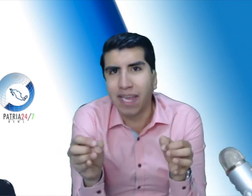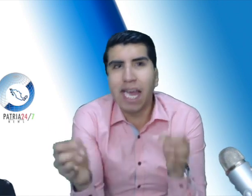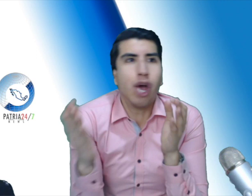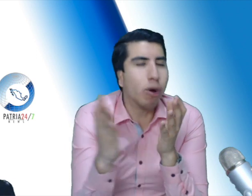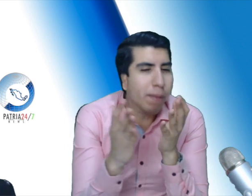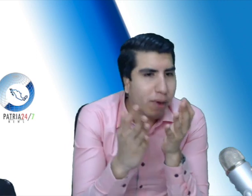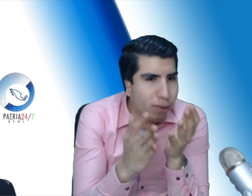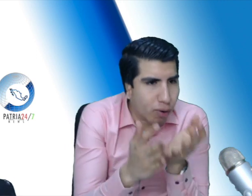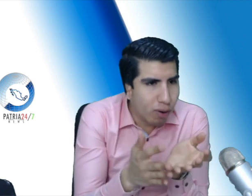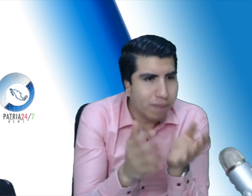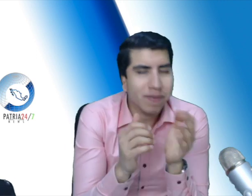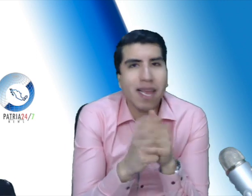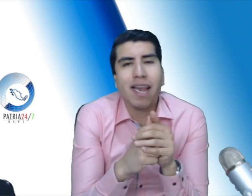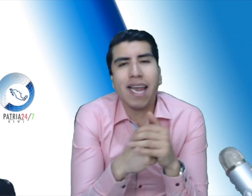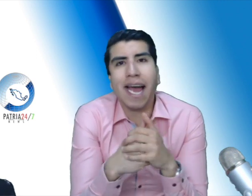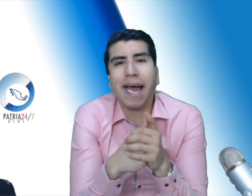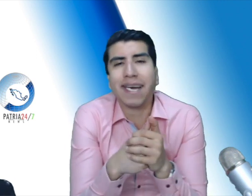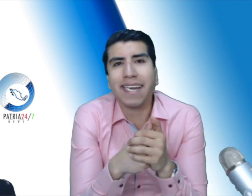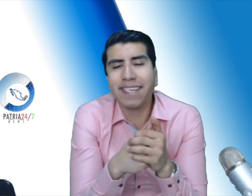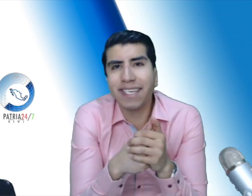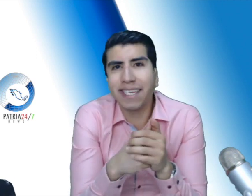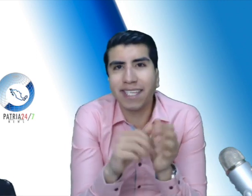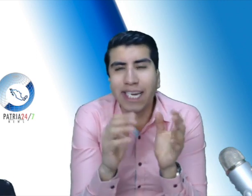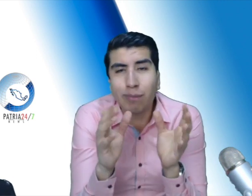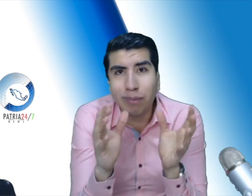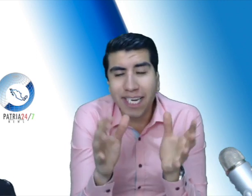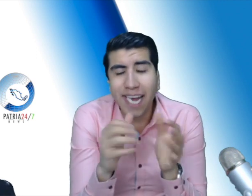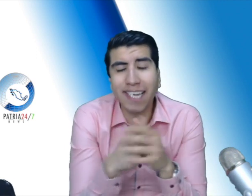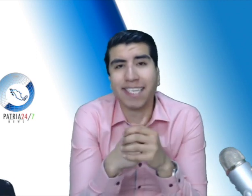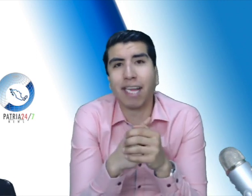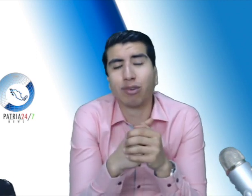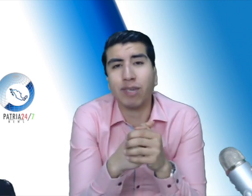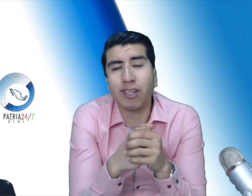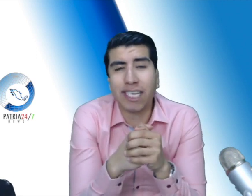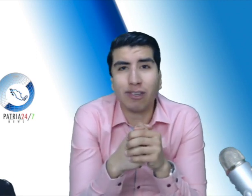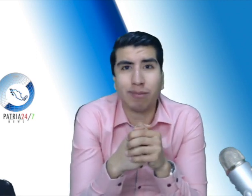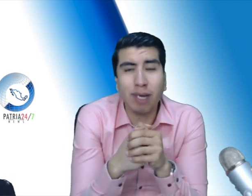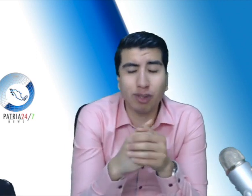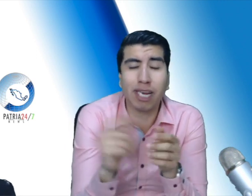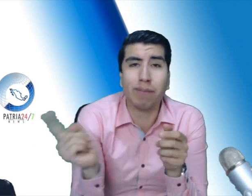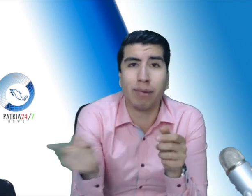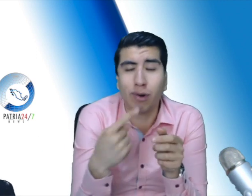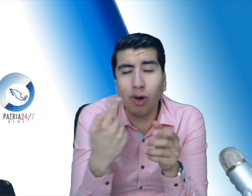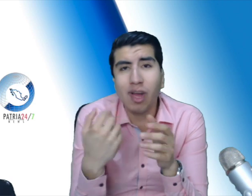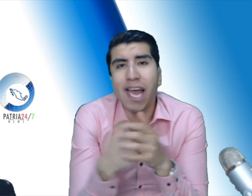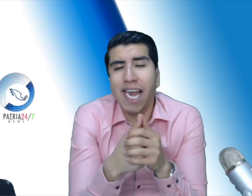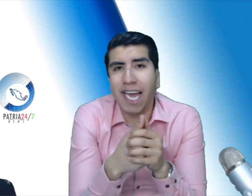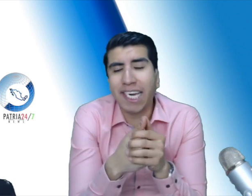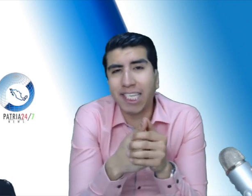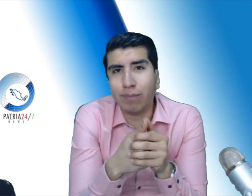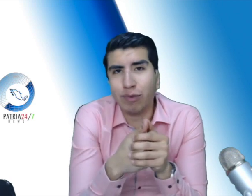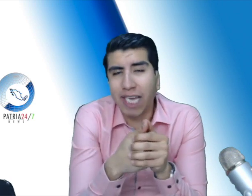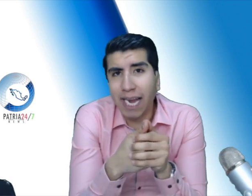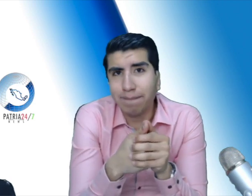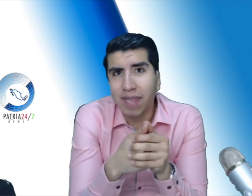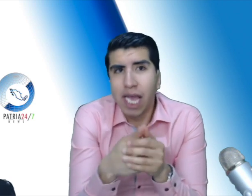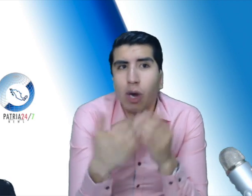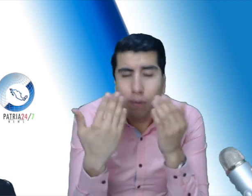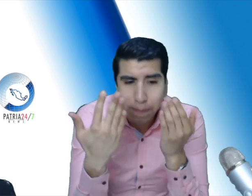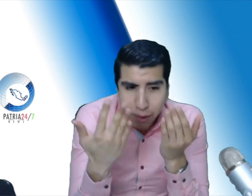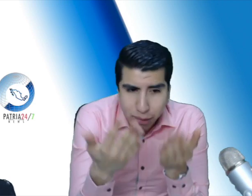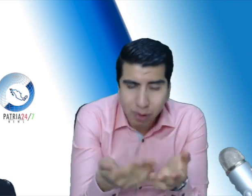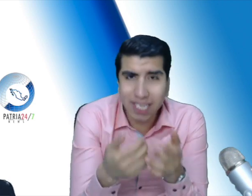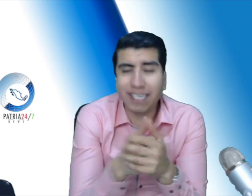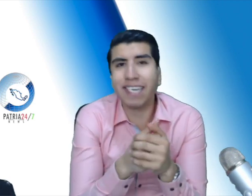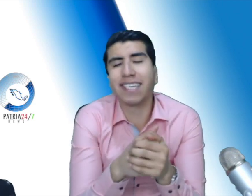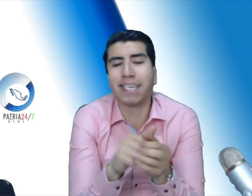despedazarse? ¿Cómo provocó la crisis inmobiliaria en Estados Unidos en 2008, que provocó la crisis mundial?